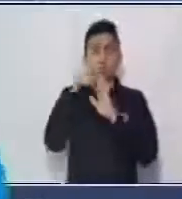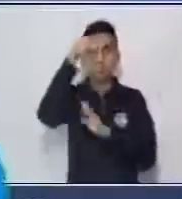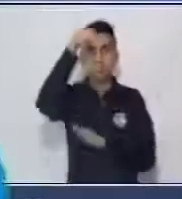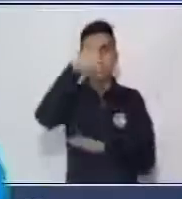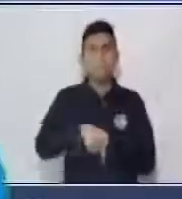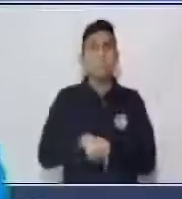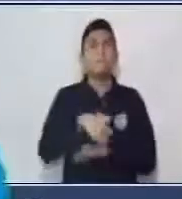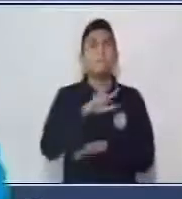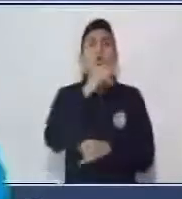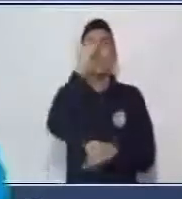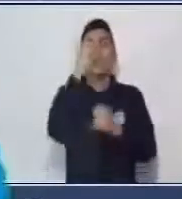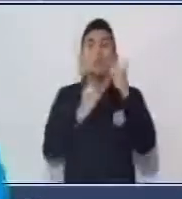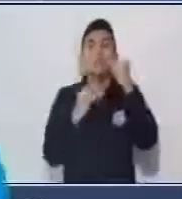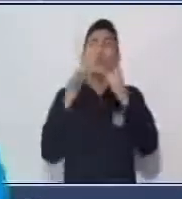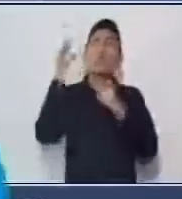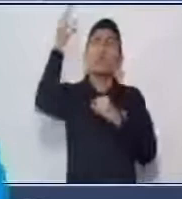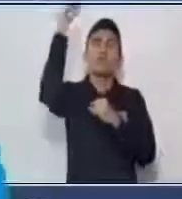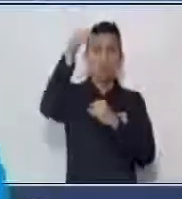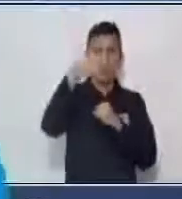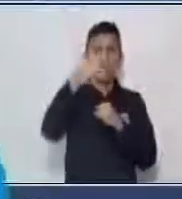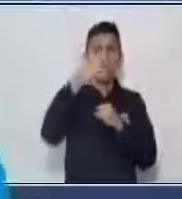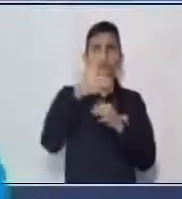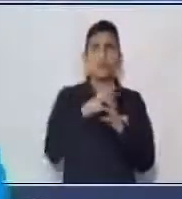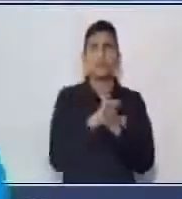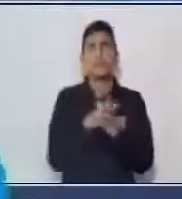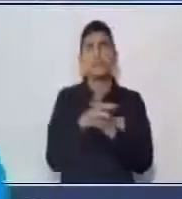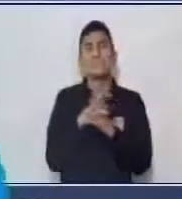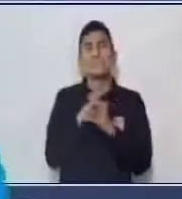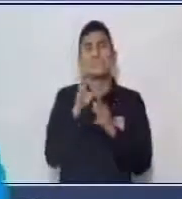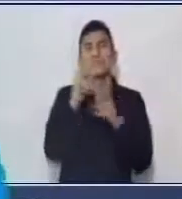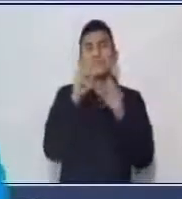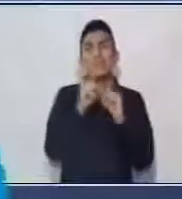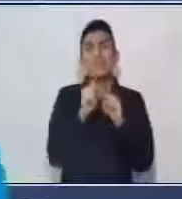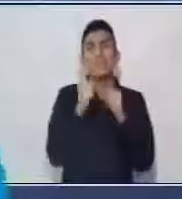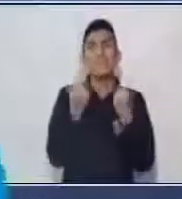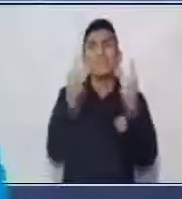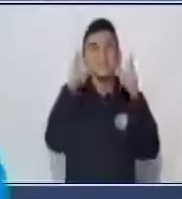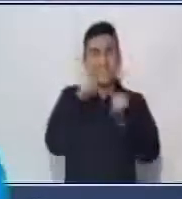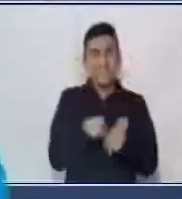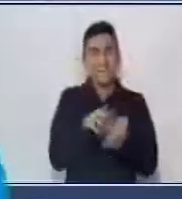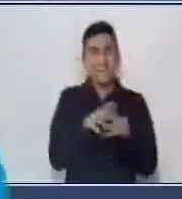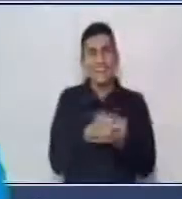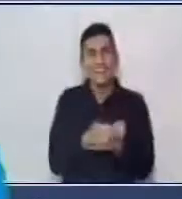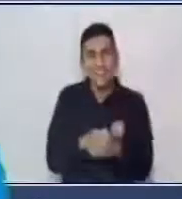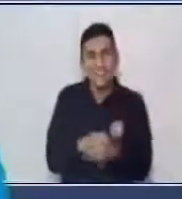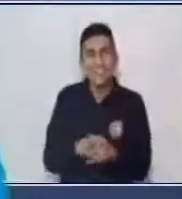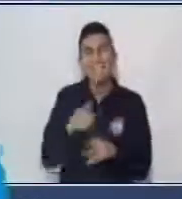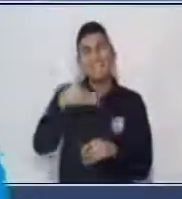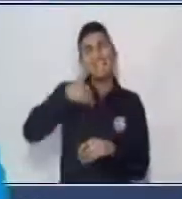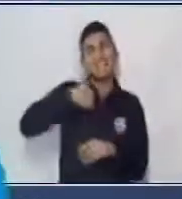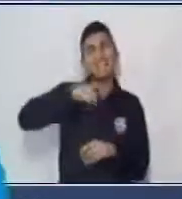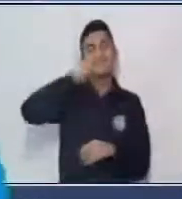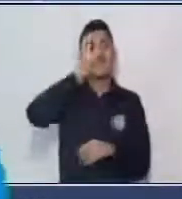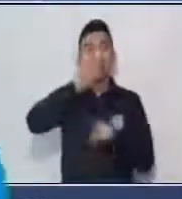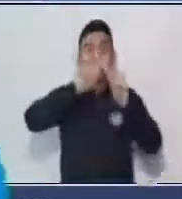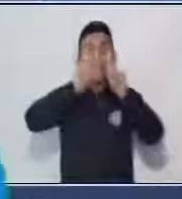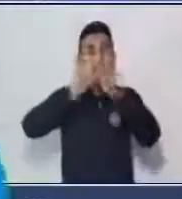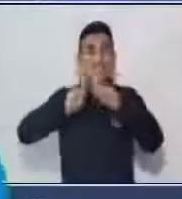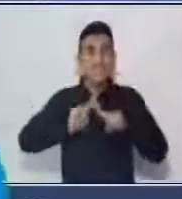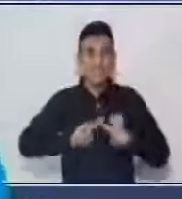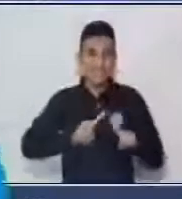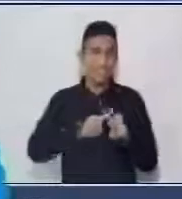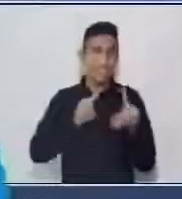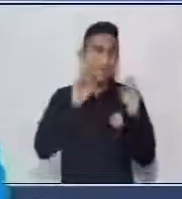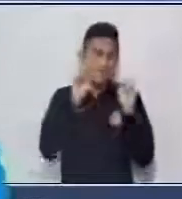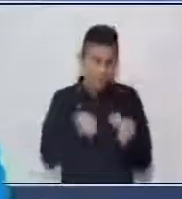por último, en este caso, puede suceder. Entonces ya tenemos tres diferentes, entonces podría